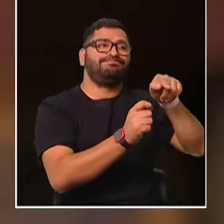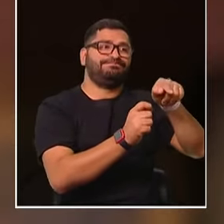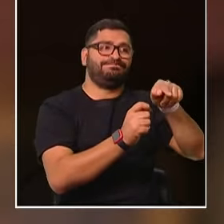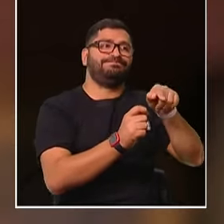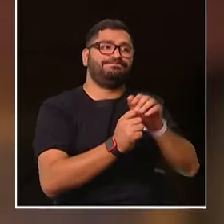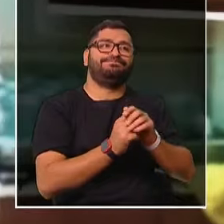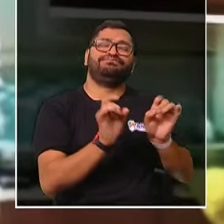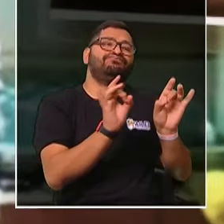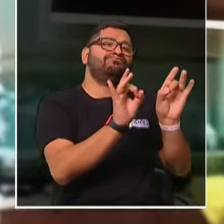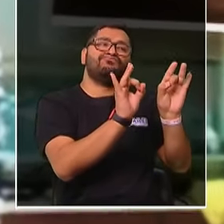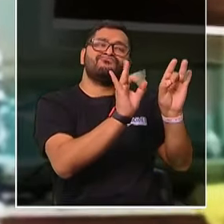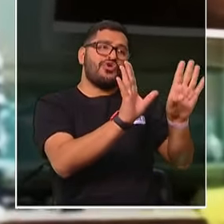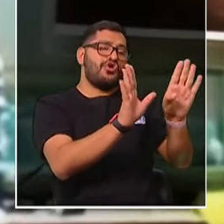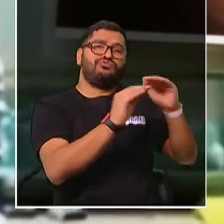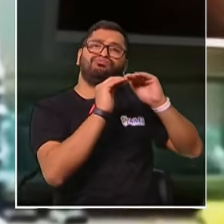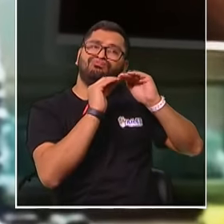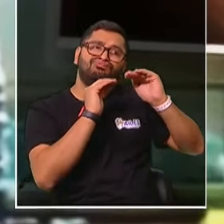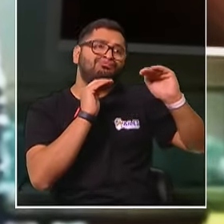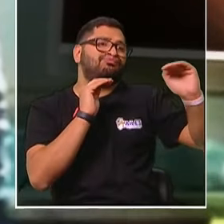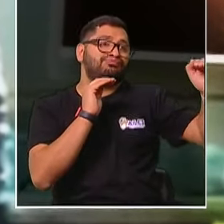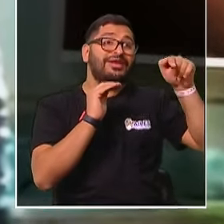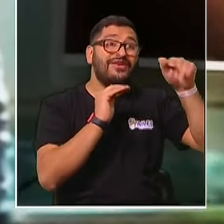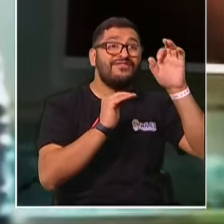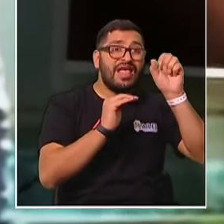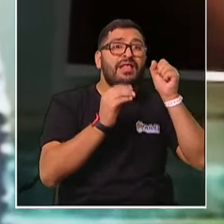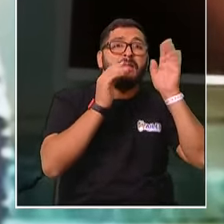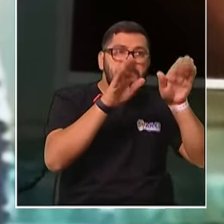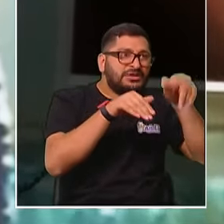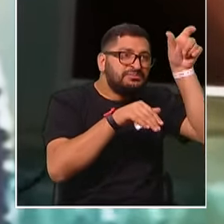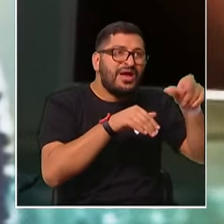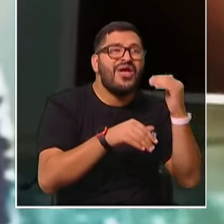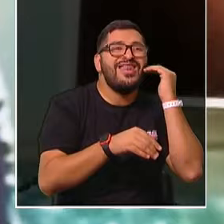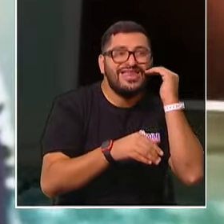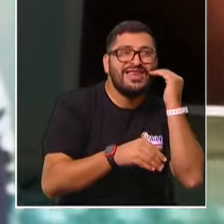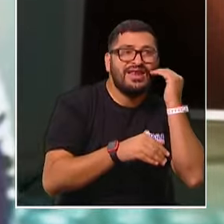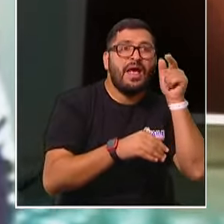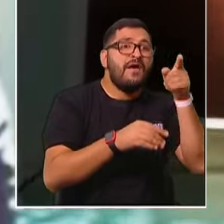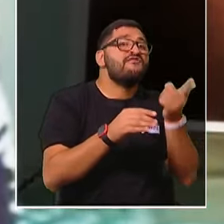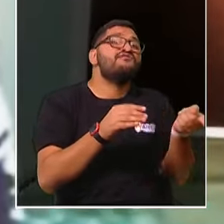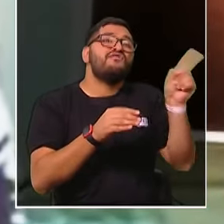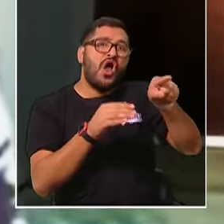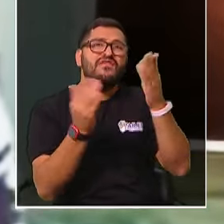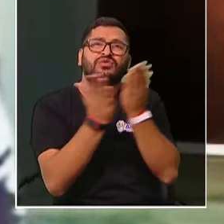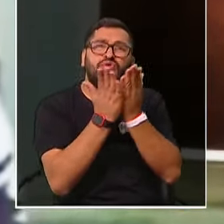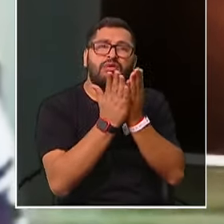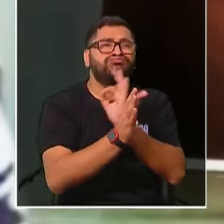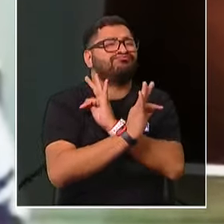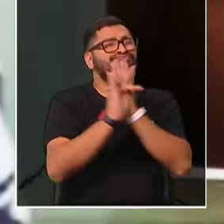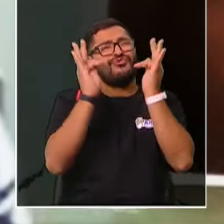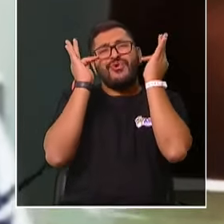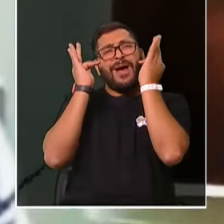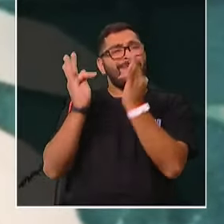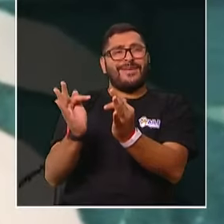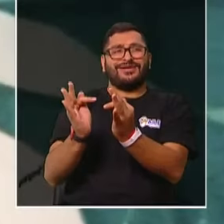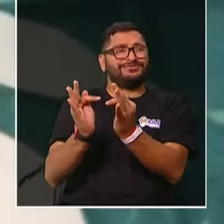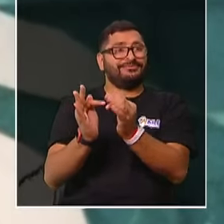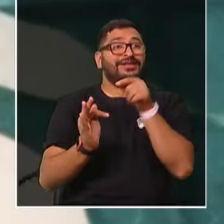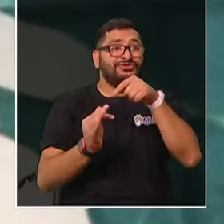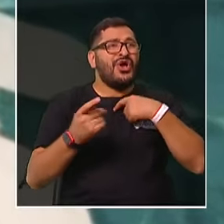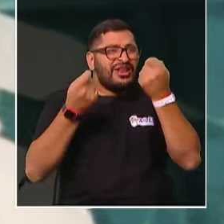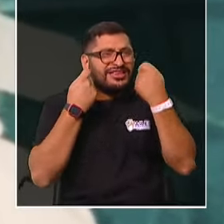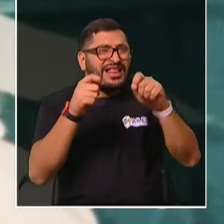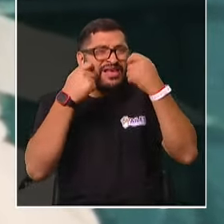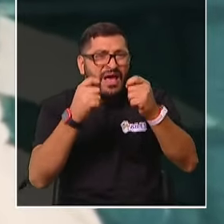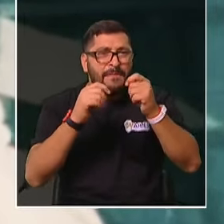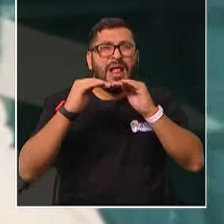vegetal. Que Fernanda no iba a ser la misma niña, que Fernanda no iba a volver a estudiar nunca más. Yo siempre